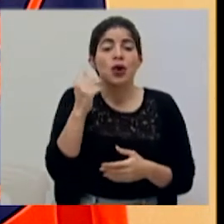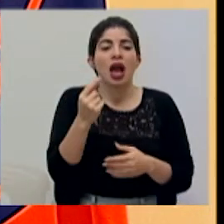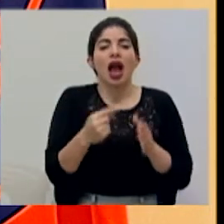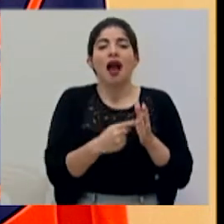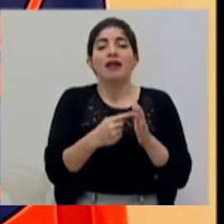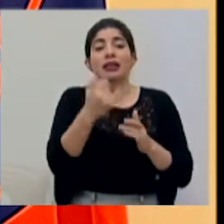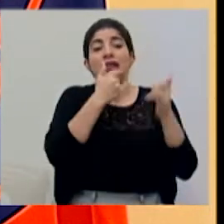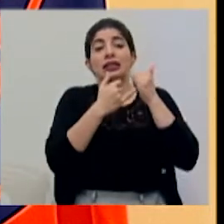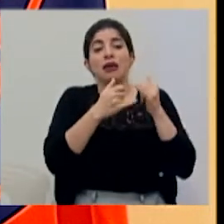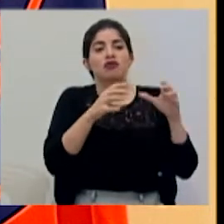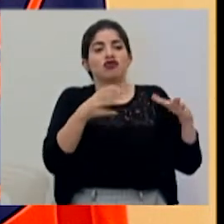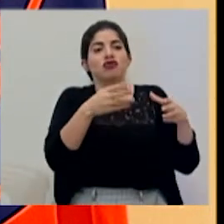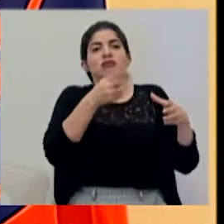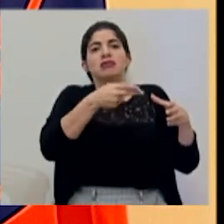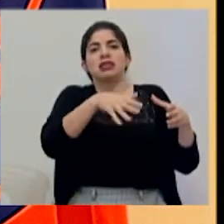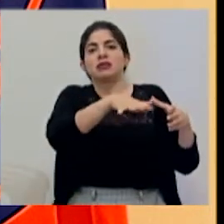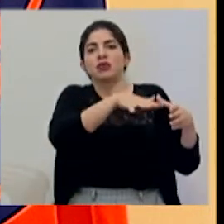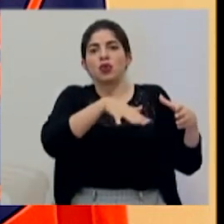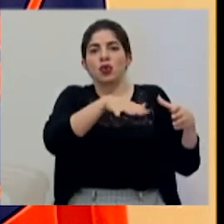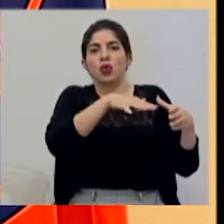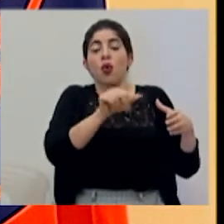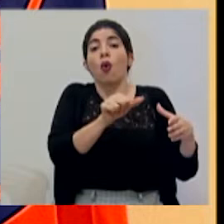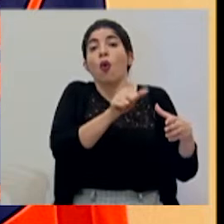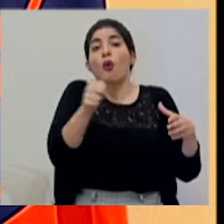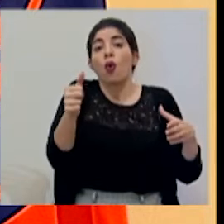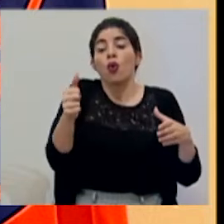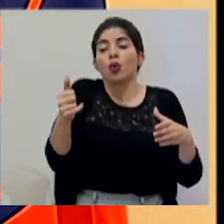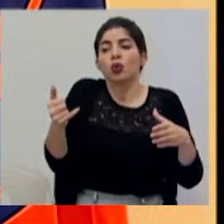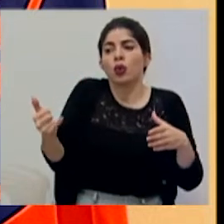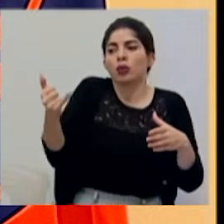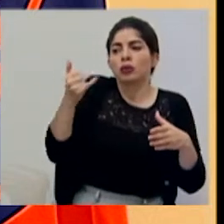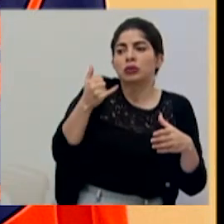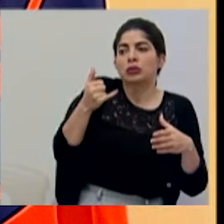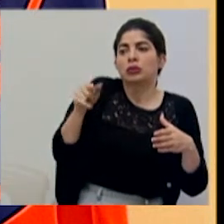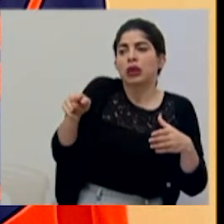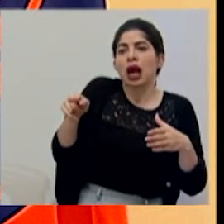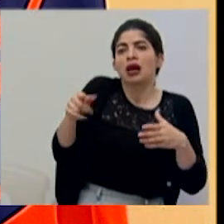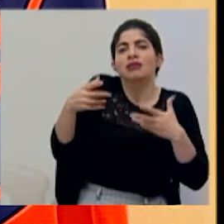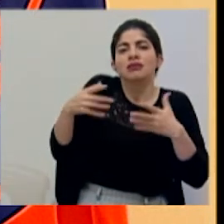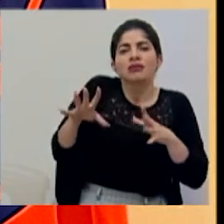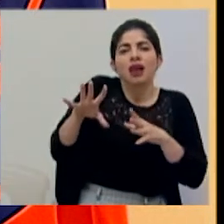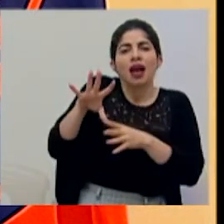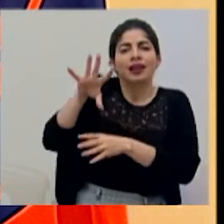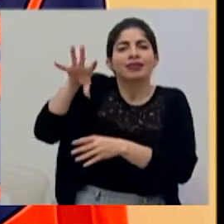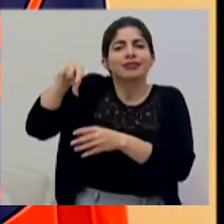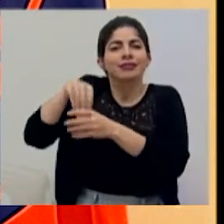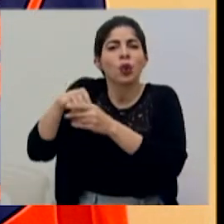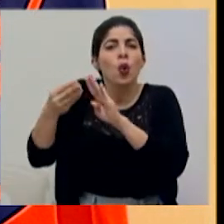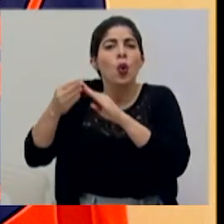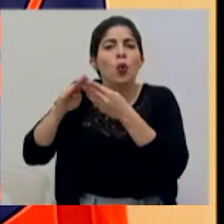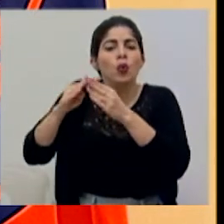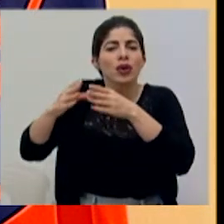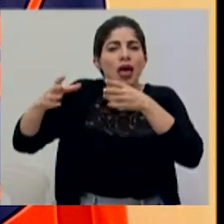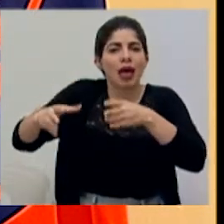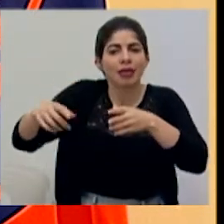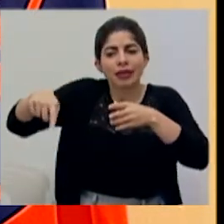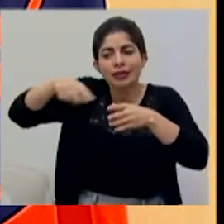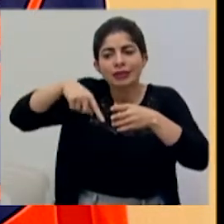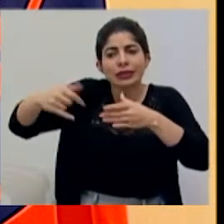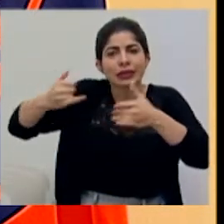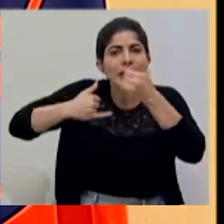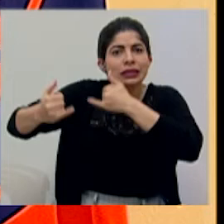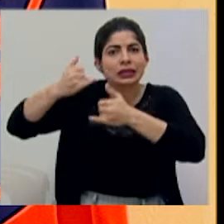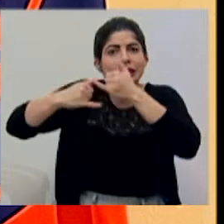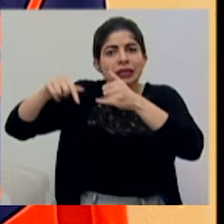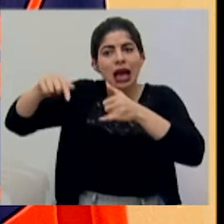y además algunos obedecen a reportes en donde se incluye toda una comunidad que